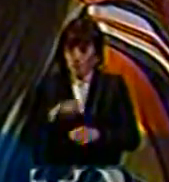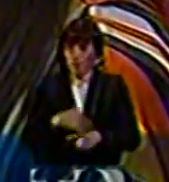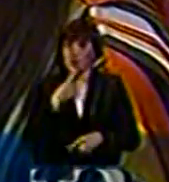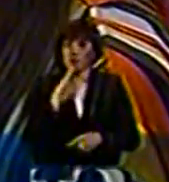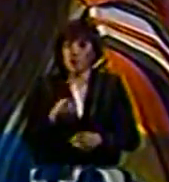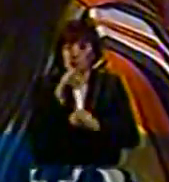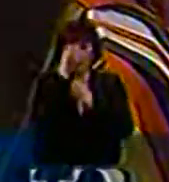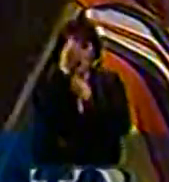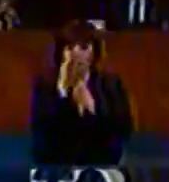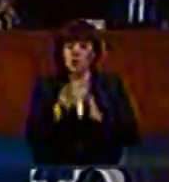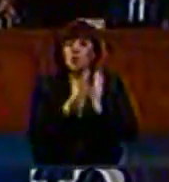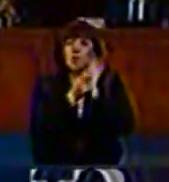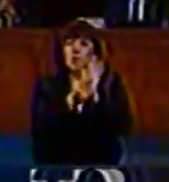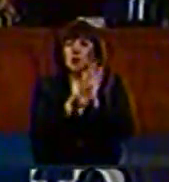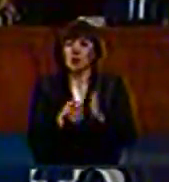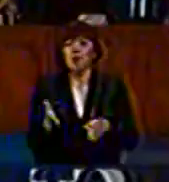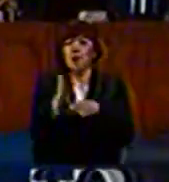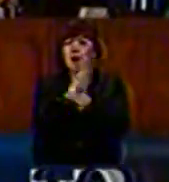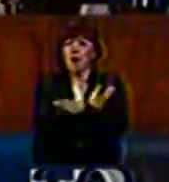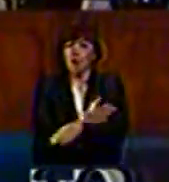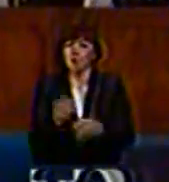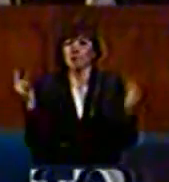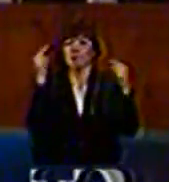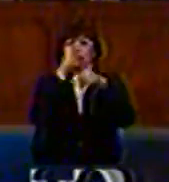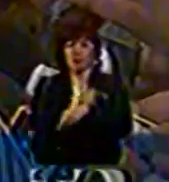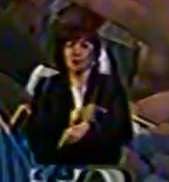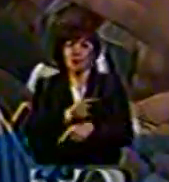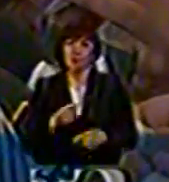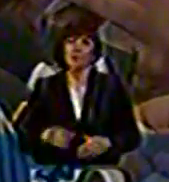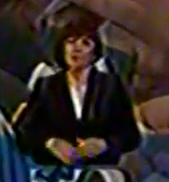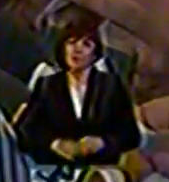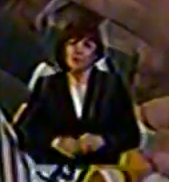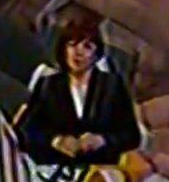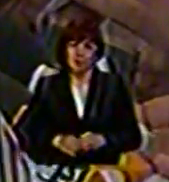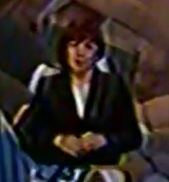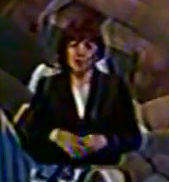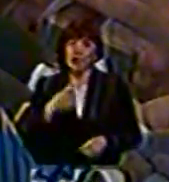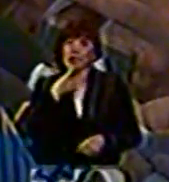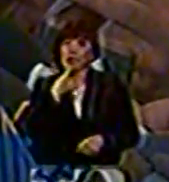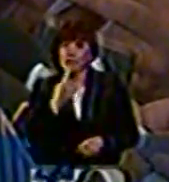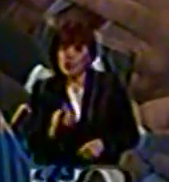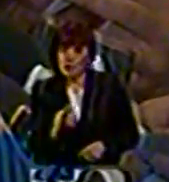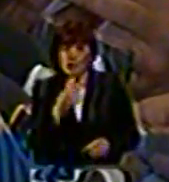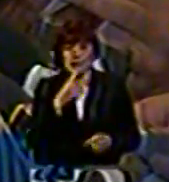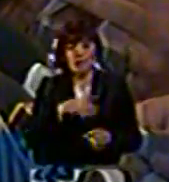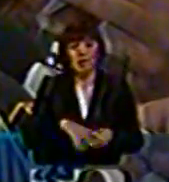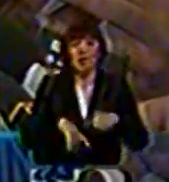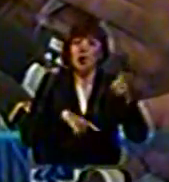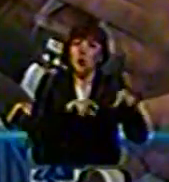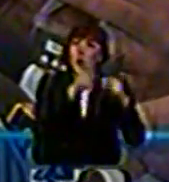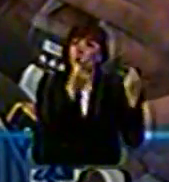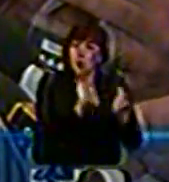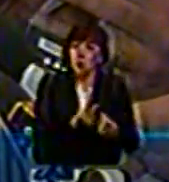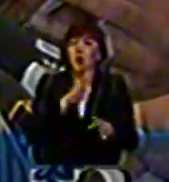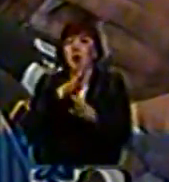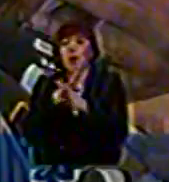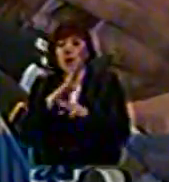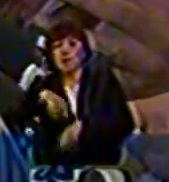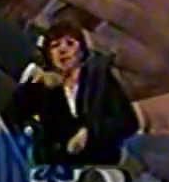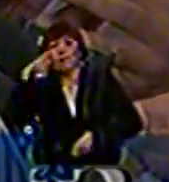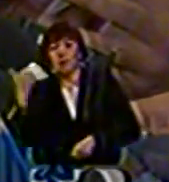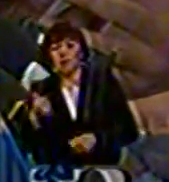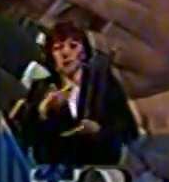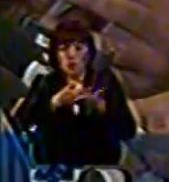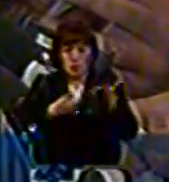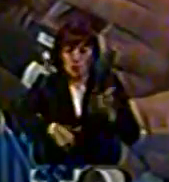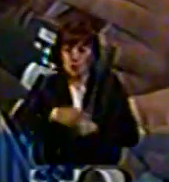que refleja las contradicciones alrededor de este caso. Entre lo que se dice, entre lo que se declara, entre los documentos